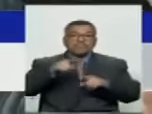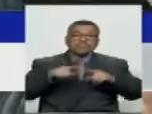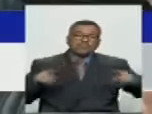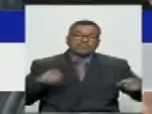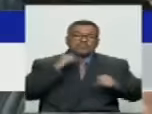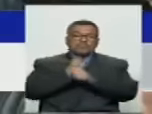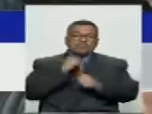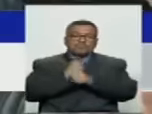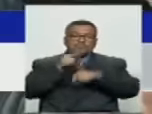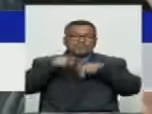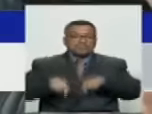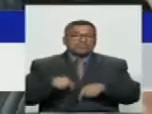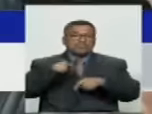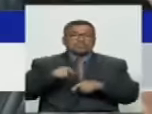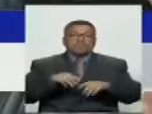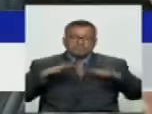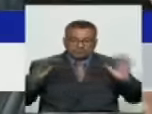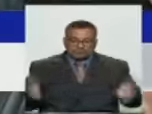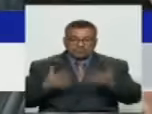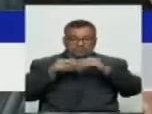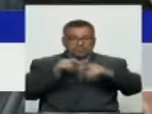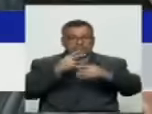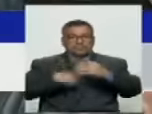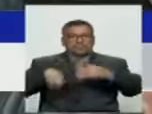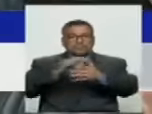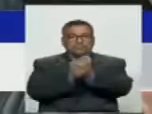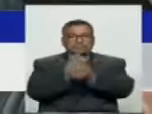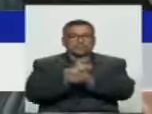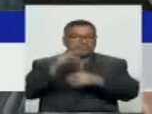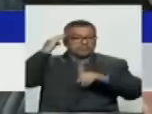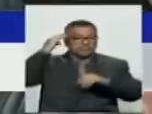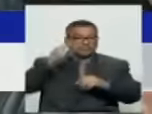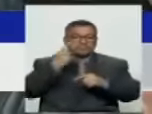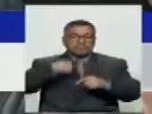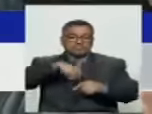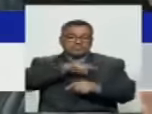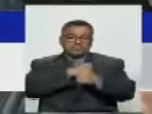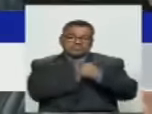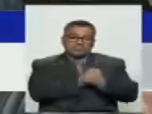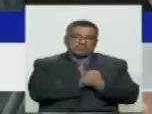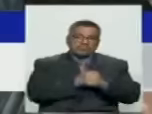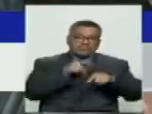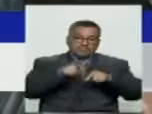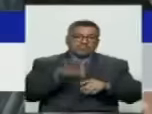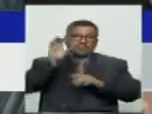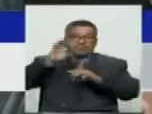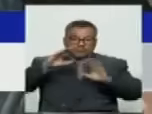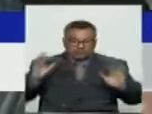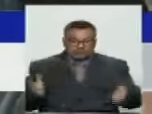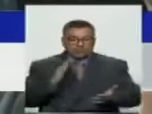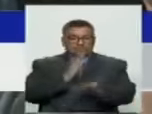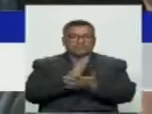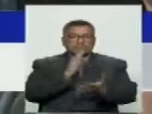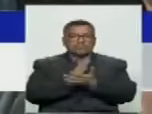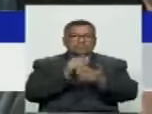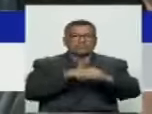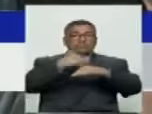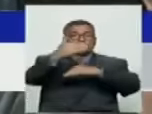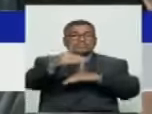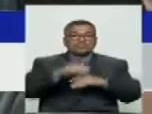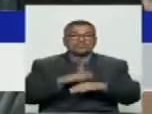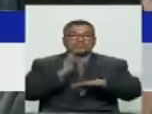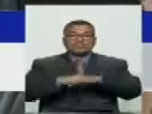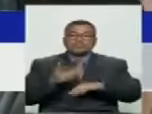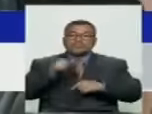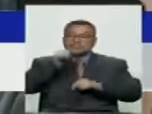más trabajadoras, sino que estamos dispuestos a colocar nuestras manos, nuestra mente y nuestro corazón para sacar este país siempre hacia adelante. Porque